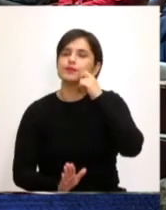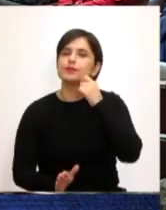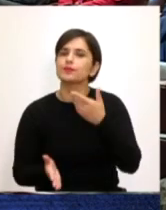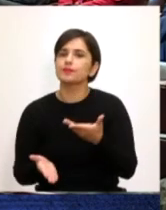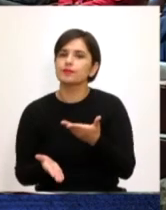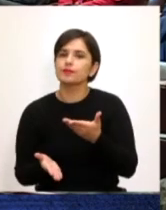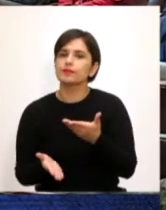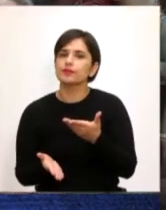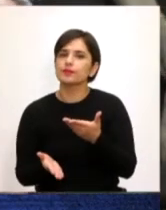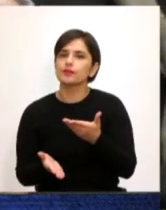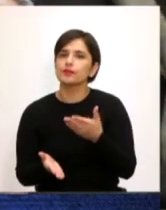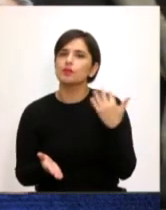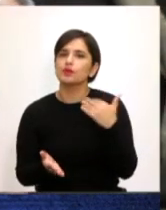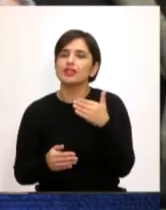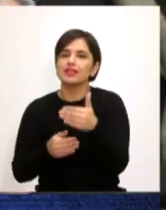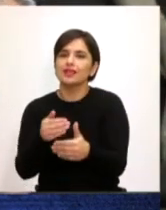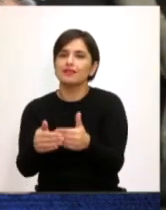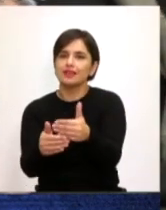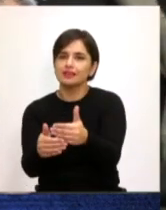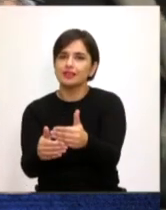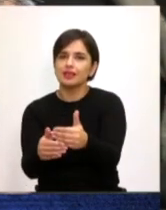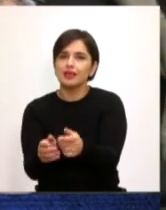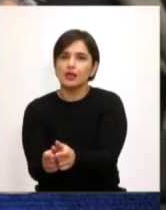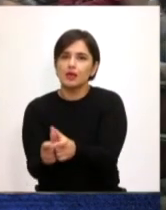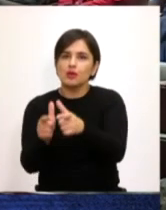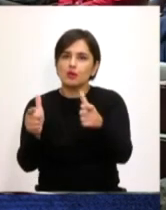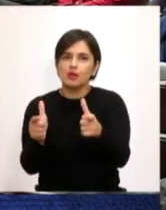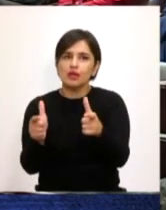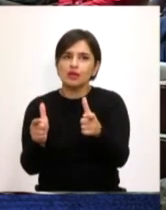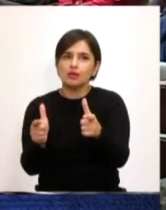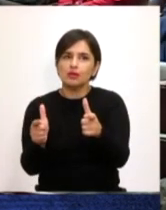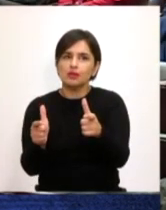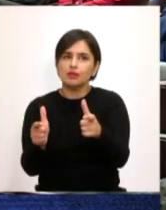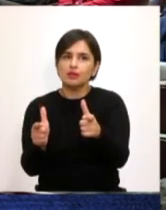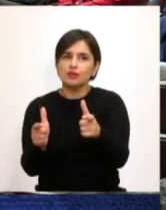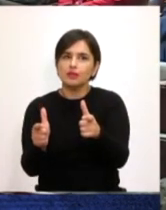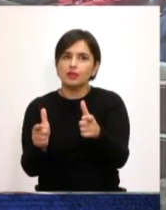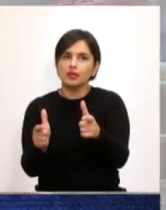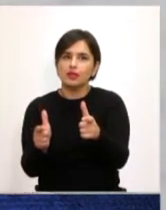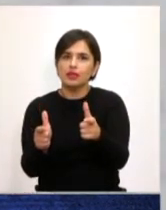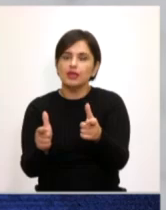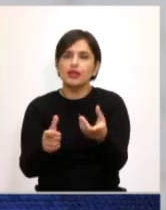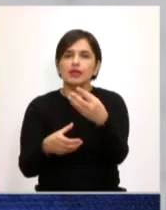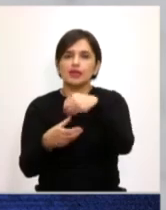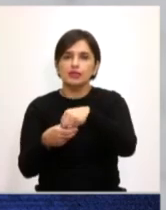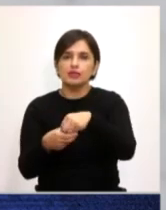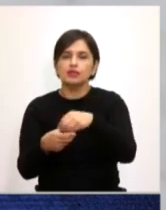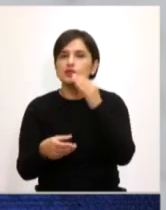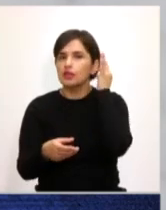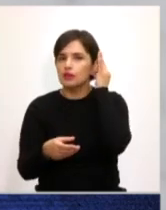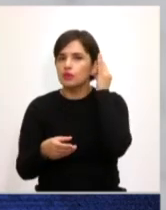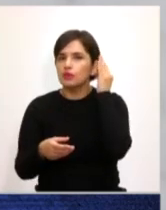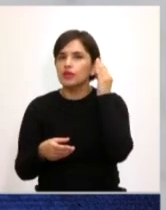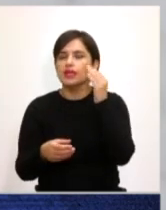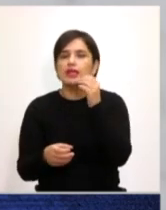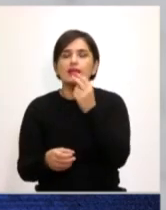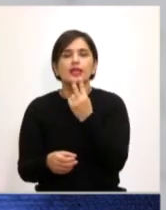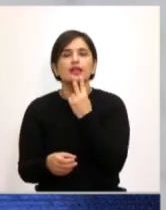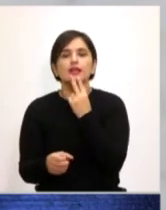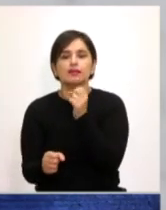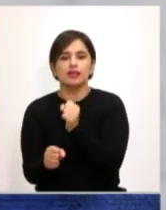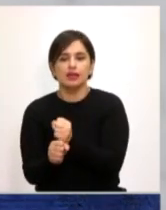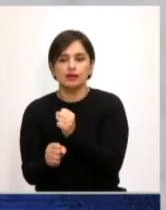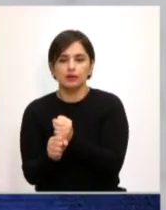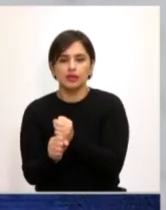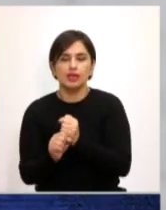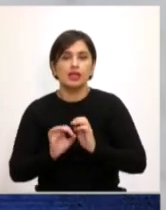un significativo avance para aumentar la inserción de las mujeres en la vida laboral.